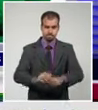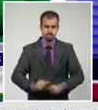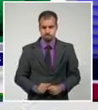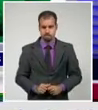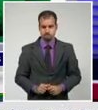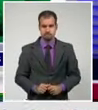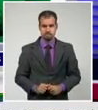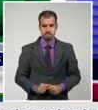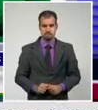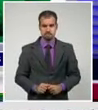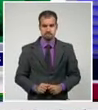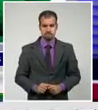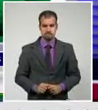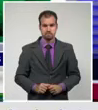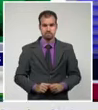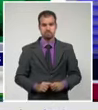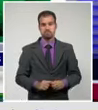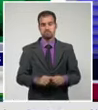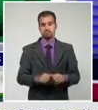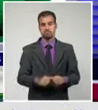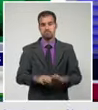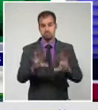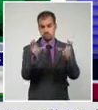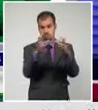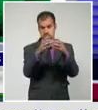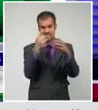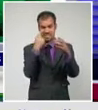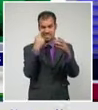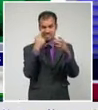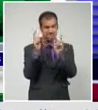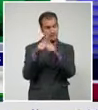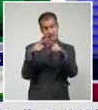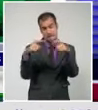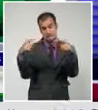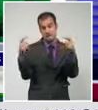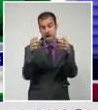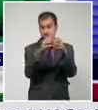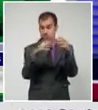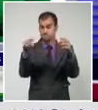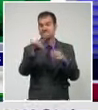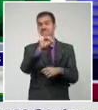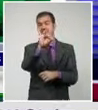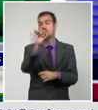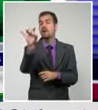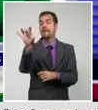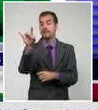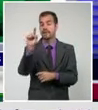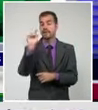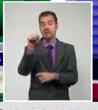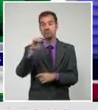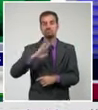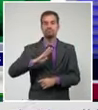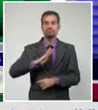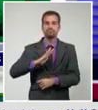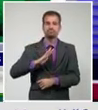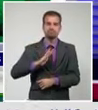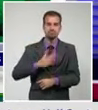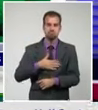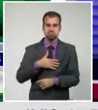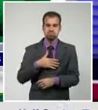las cuales prácticamente todos, 715, fueron consecuencia de la